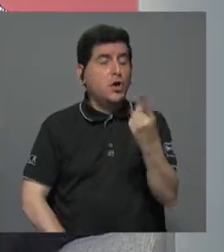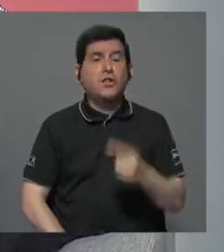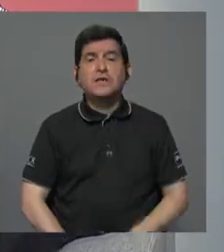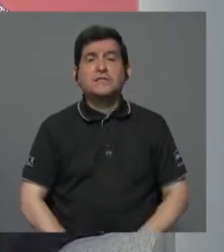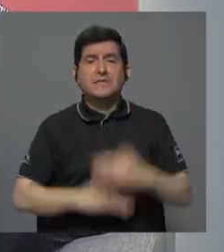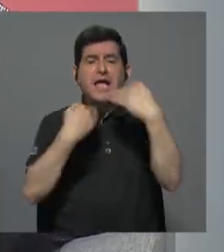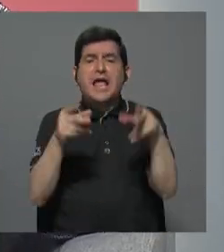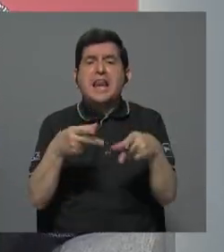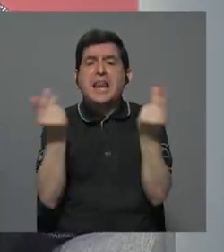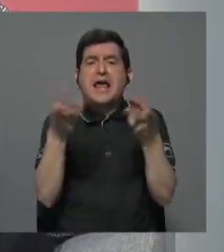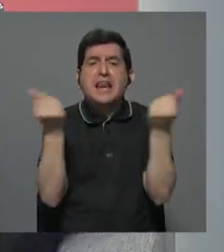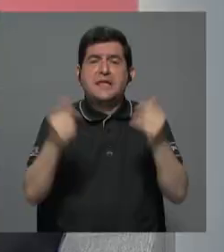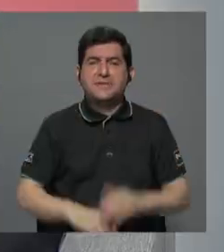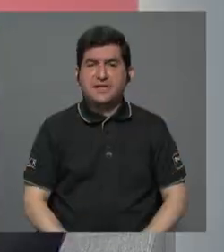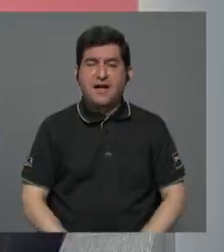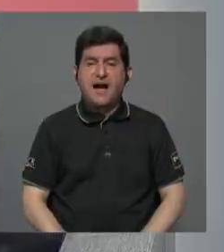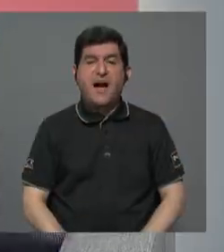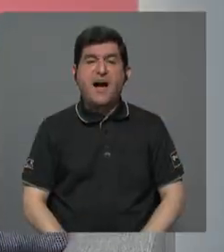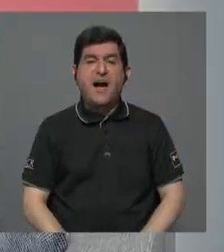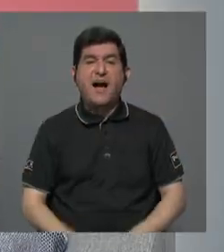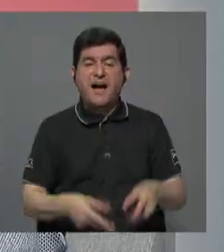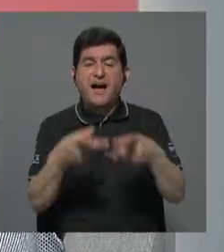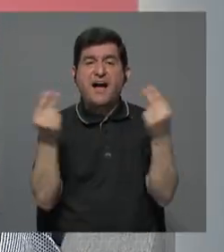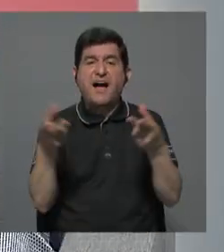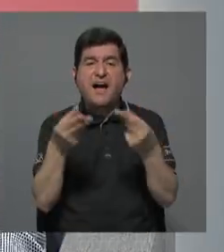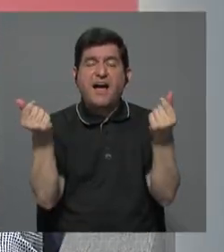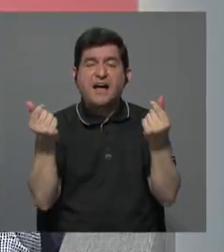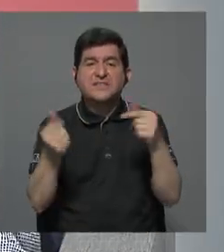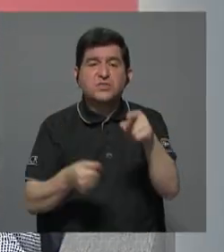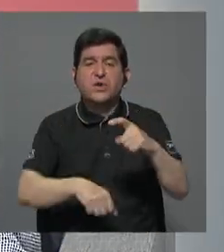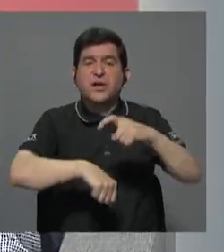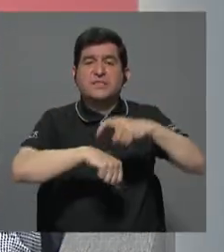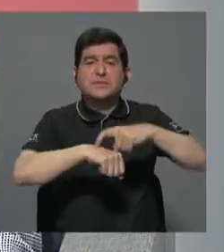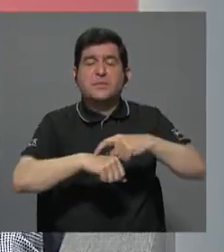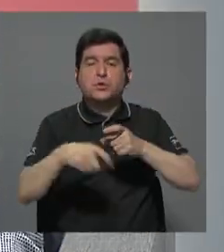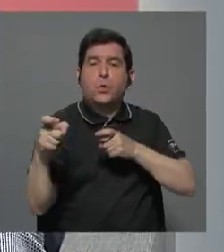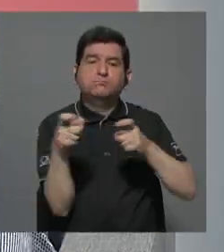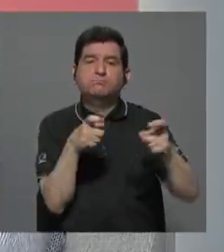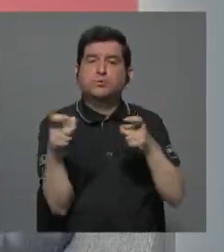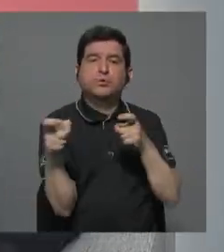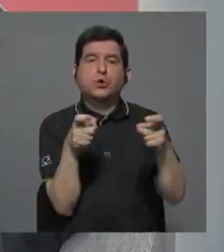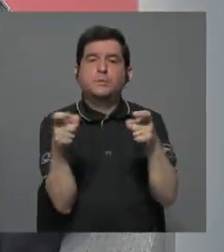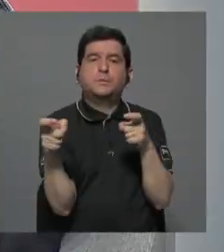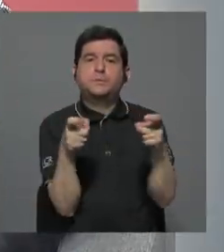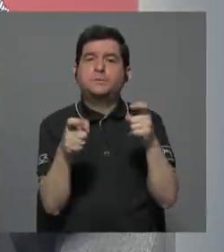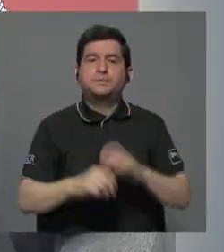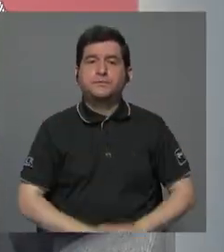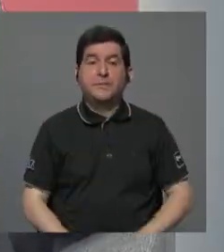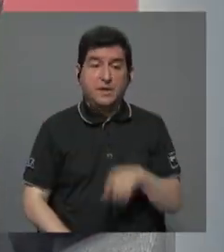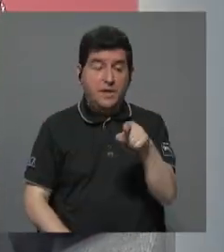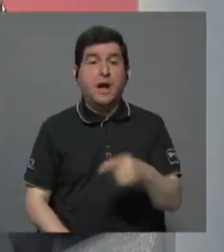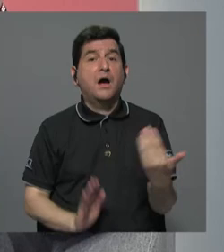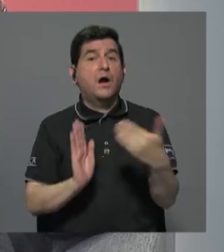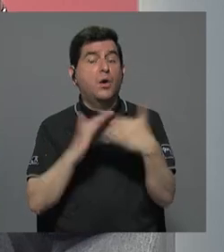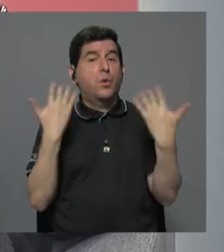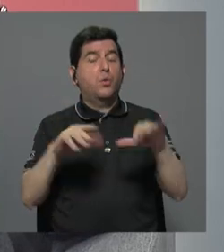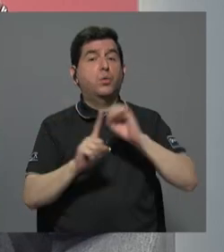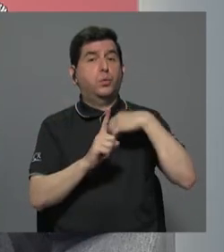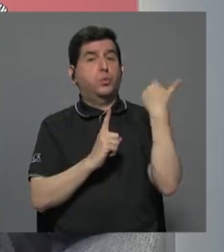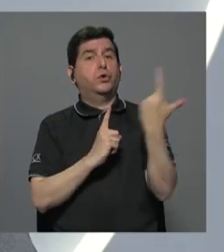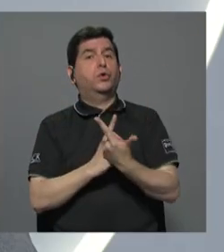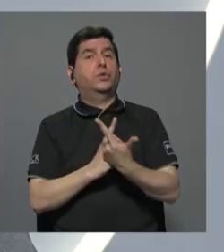regla es entonces el gasto hay que controlarlo y ahí hay una gran afectación social